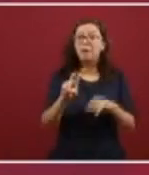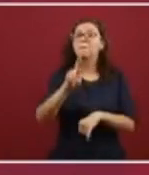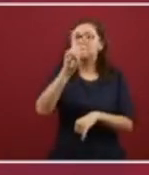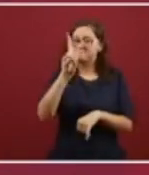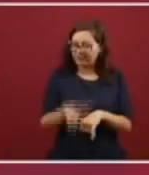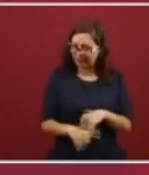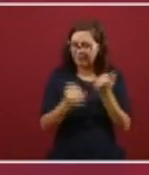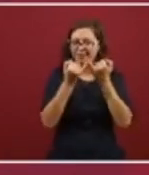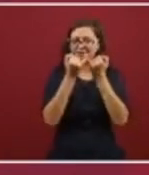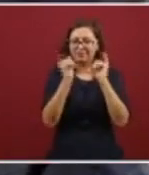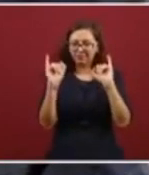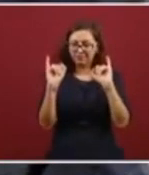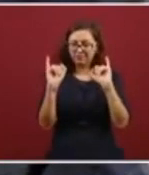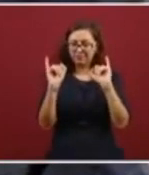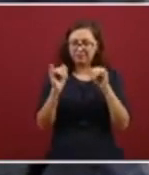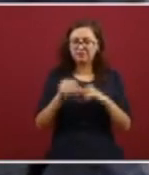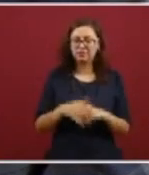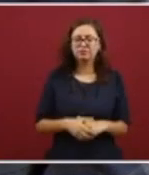Verdaderamente independientes.